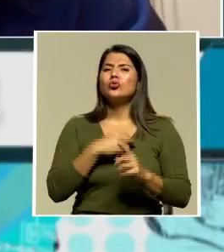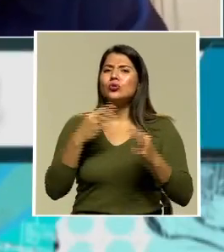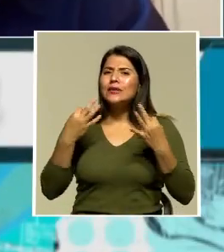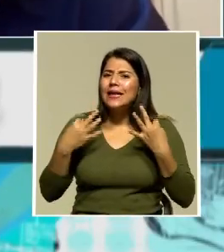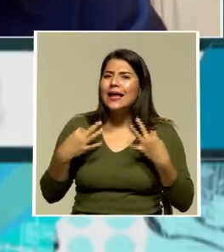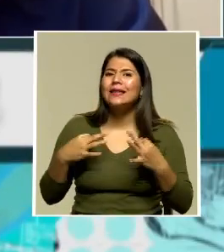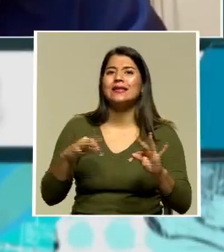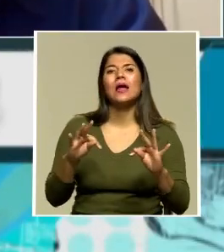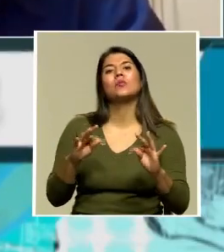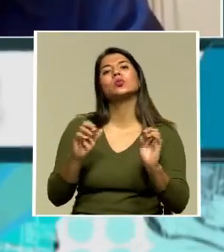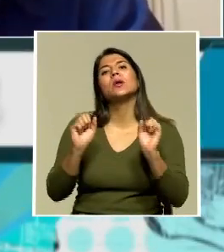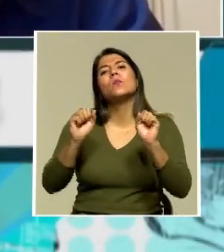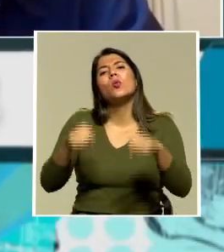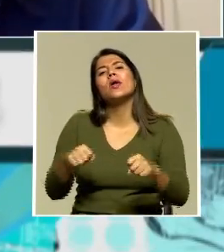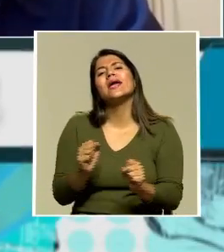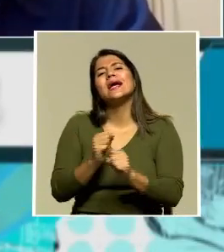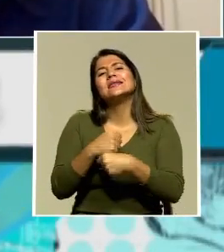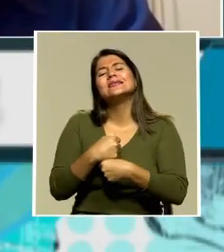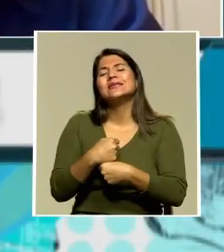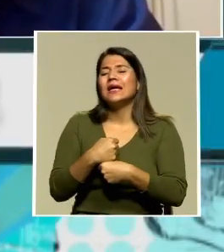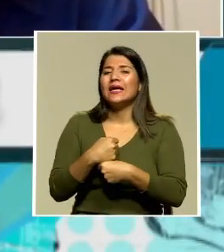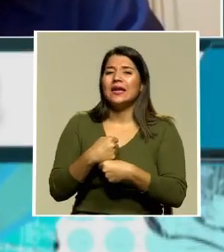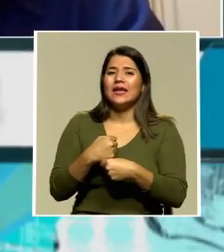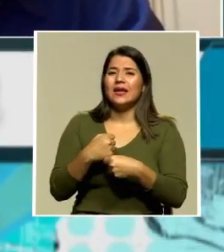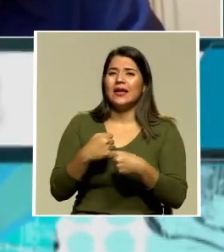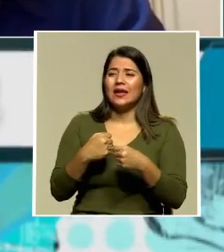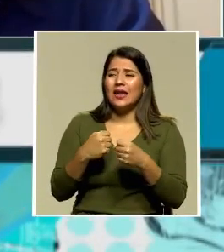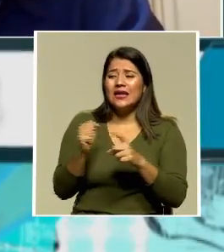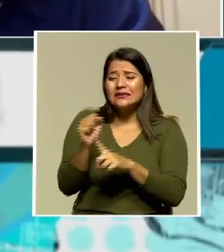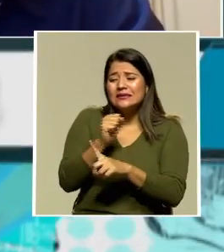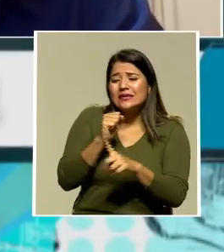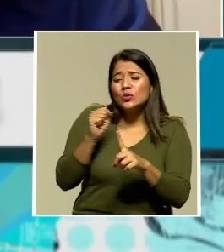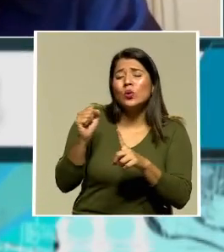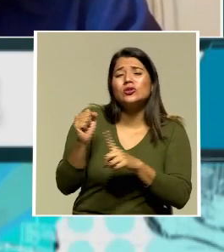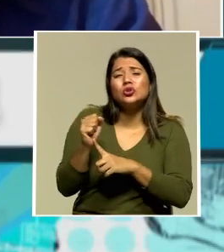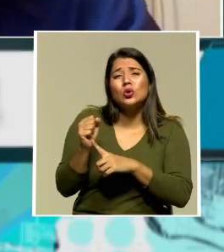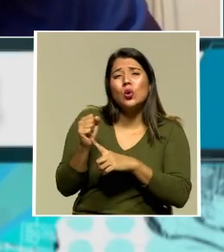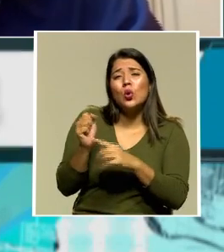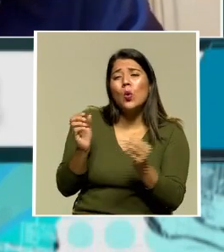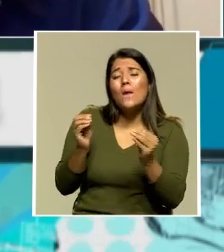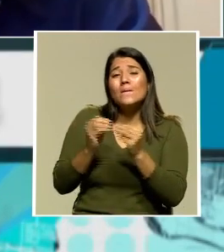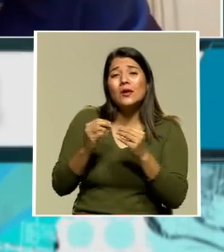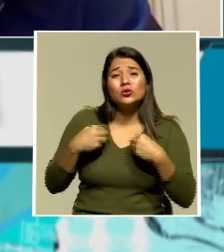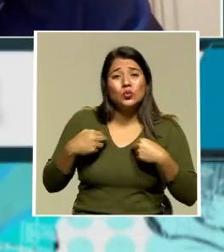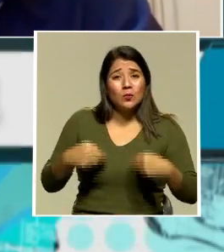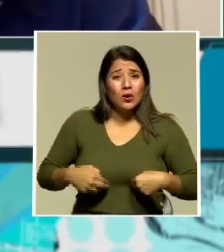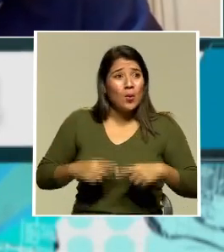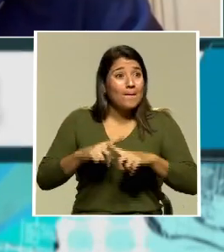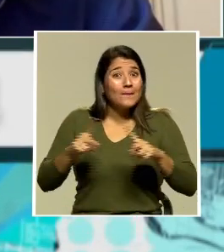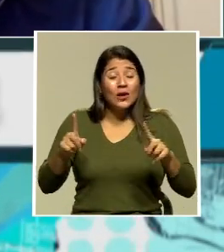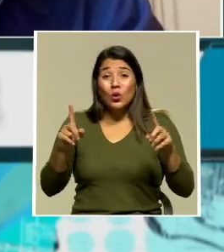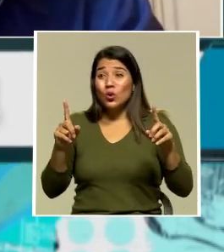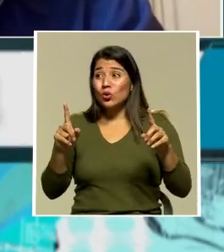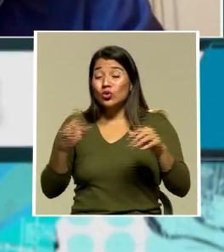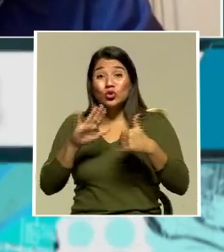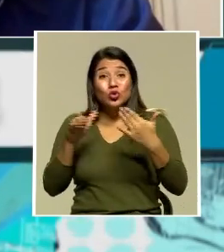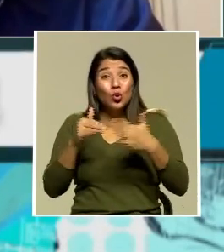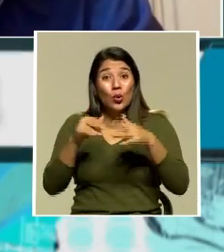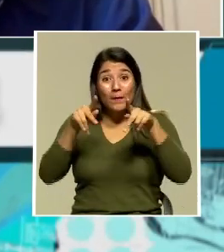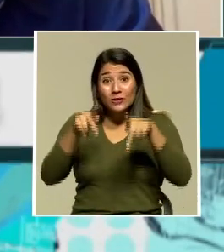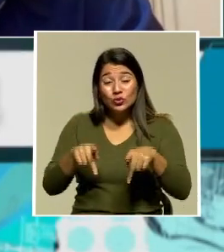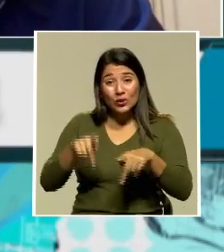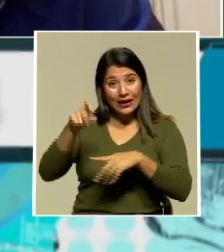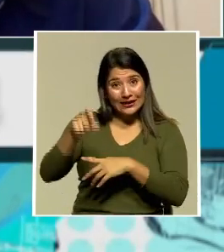humanizar lo más posible esta situación, pero en ninguna casa sobra ningún familiar. Y cuando